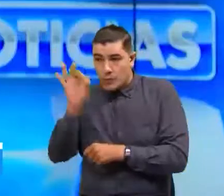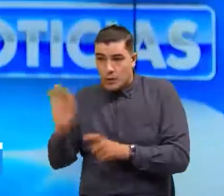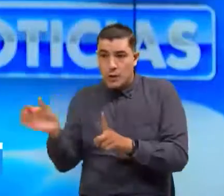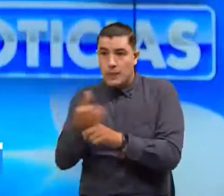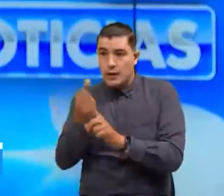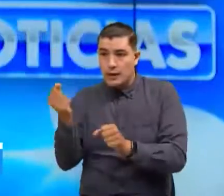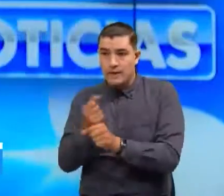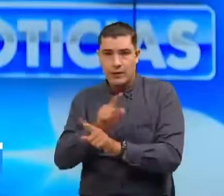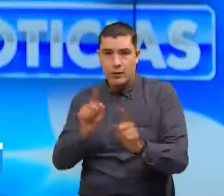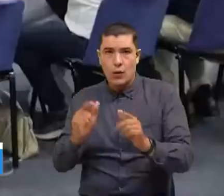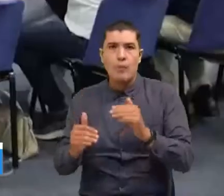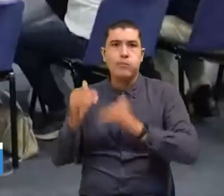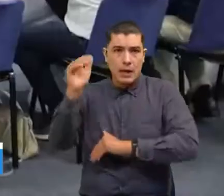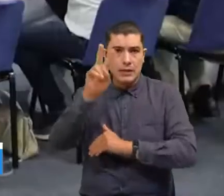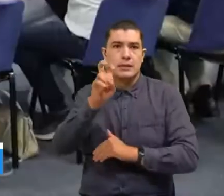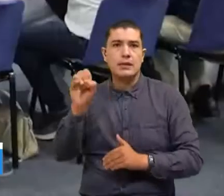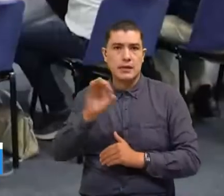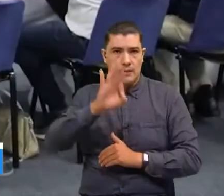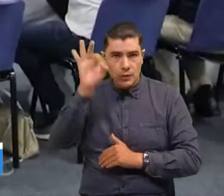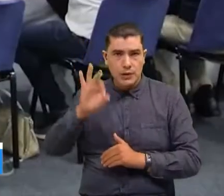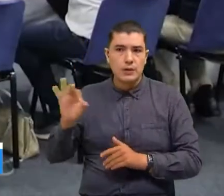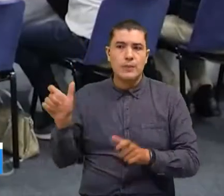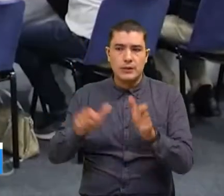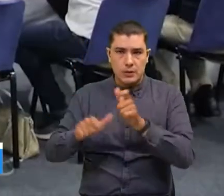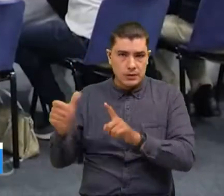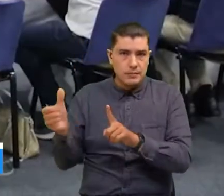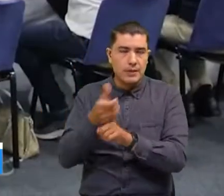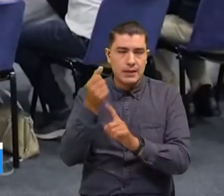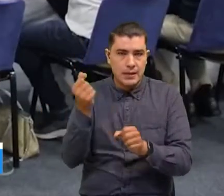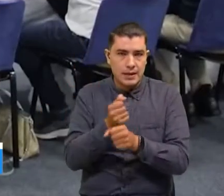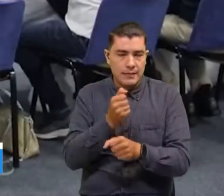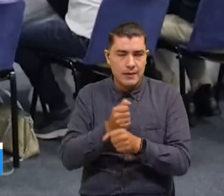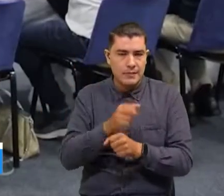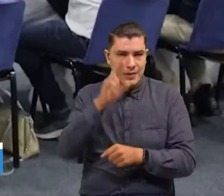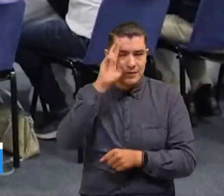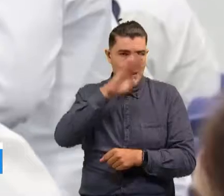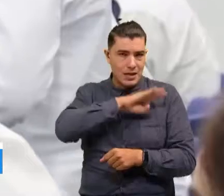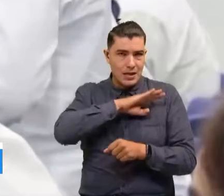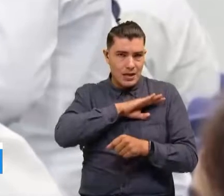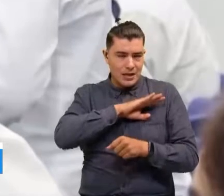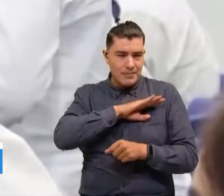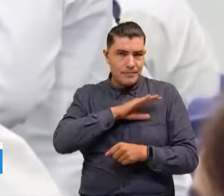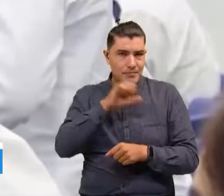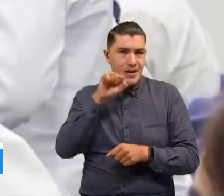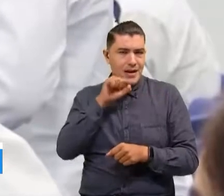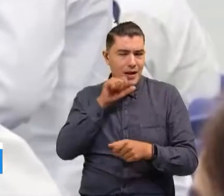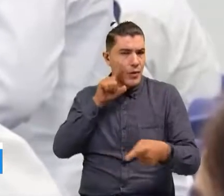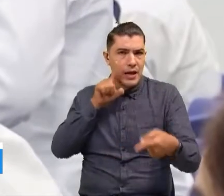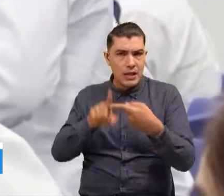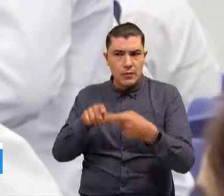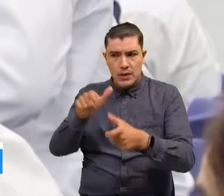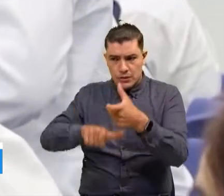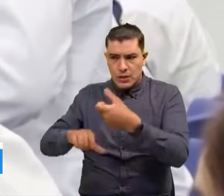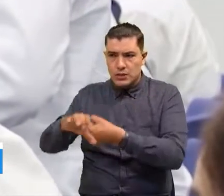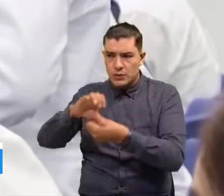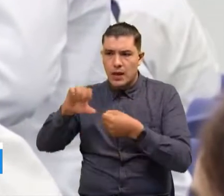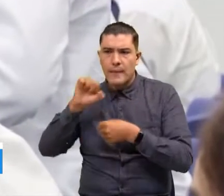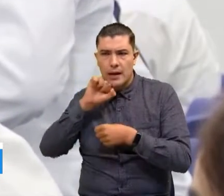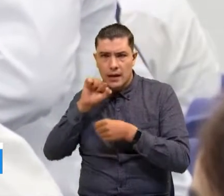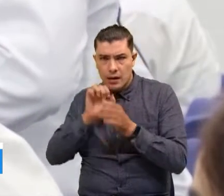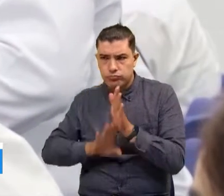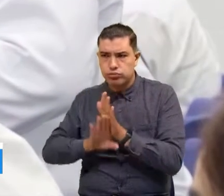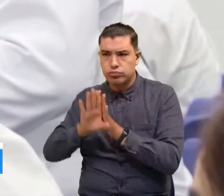70%. Para el distrito de Barranca Bermeja, una de las prioridades es hacer que los barranqueños crezcan y tengan oportunidades de